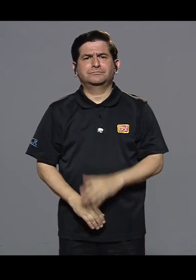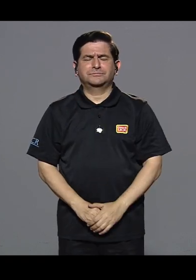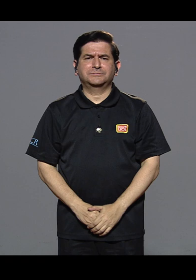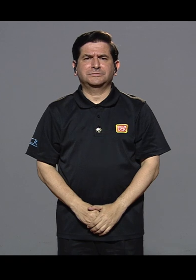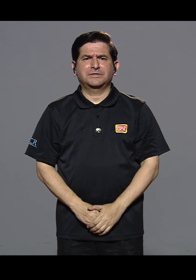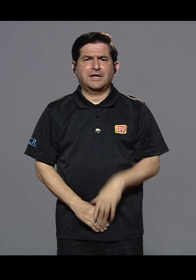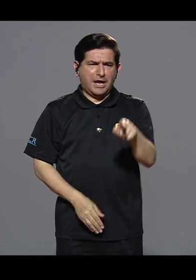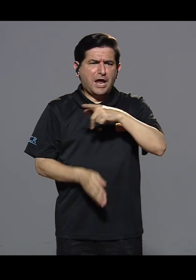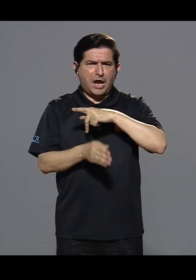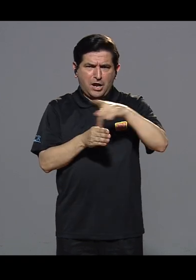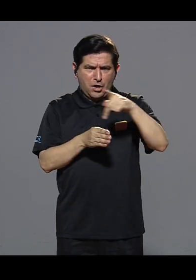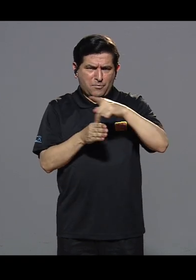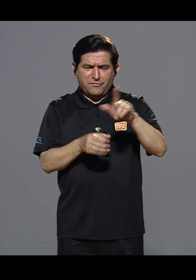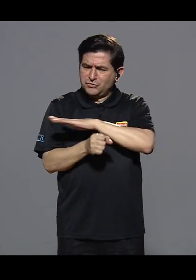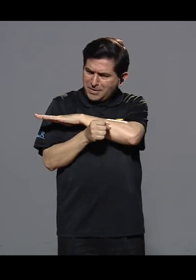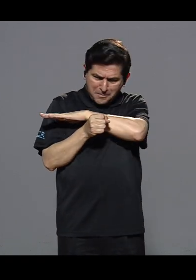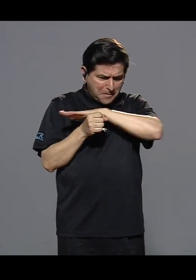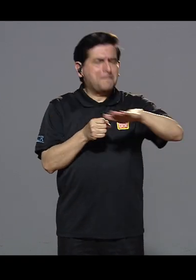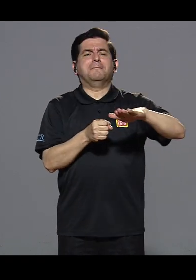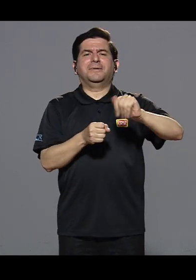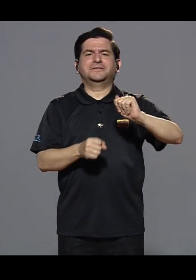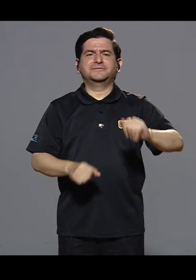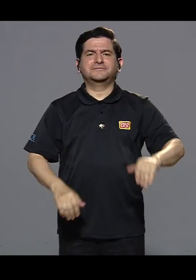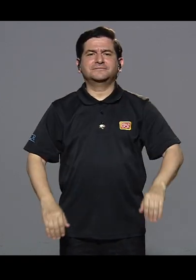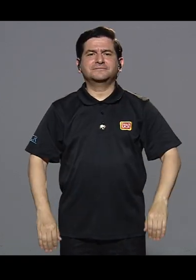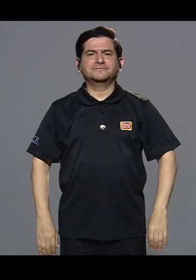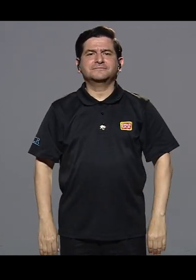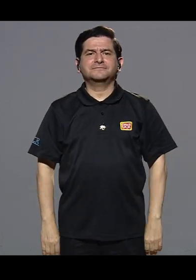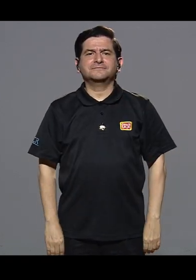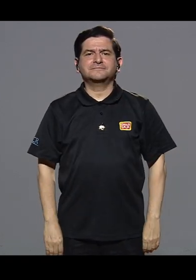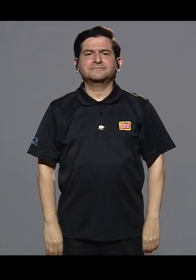calidad, es un profesional 100% de la palabra.